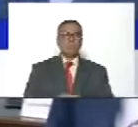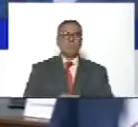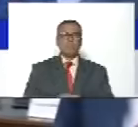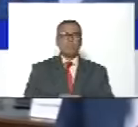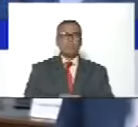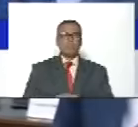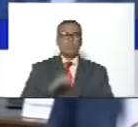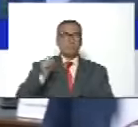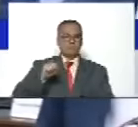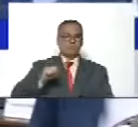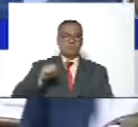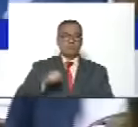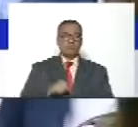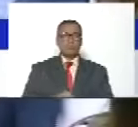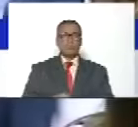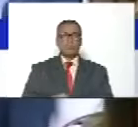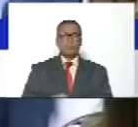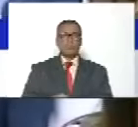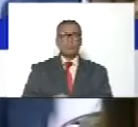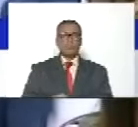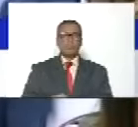Y por supuesto que